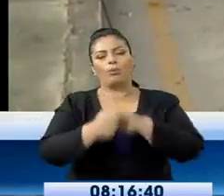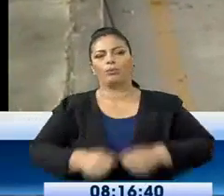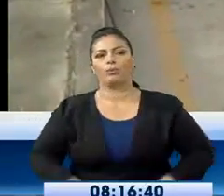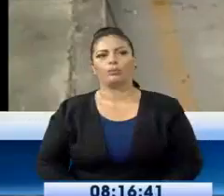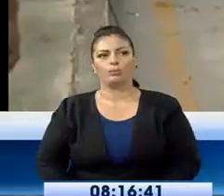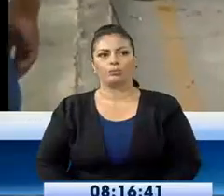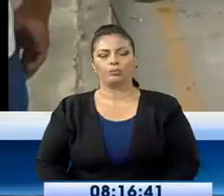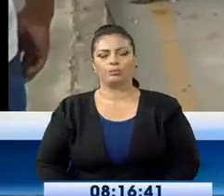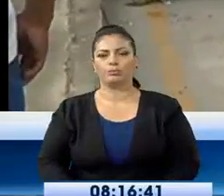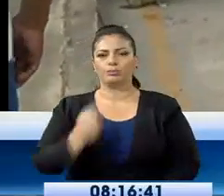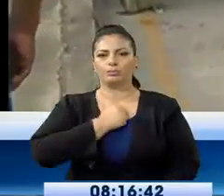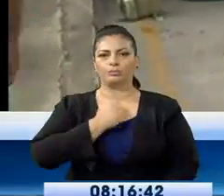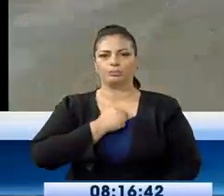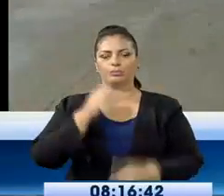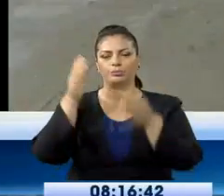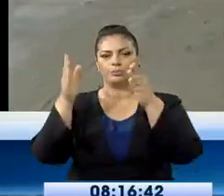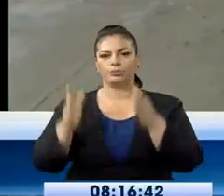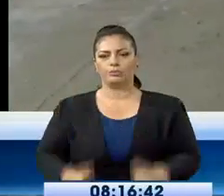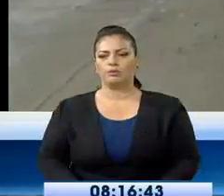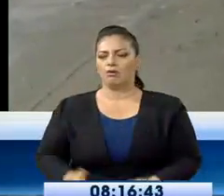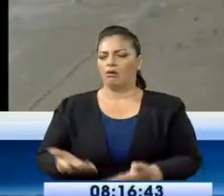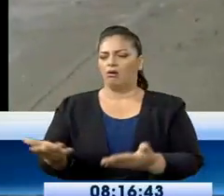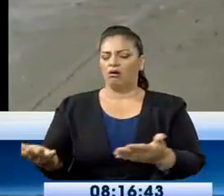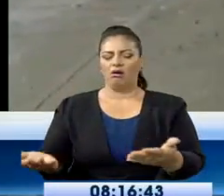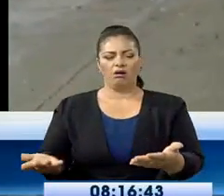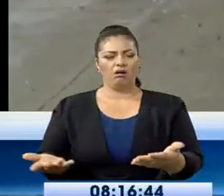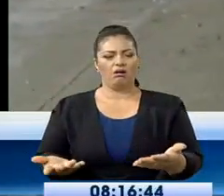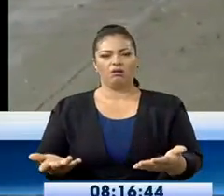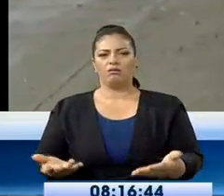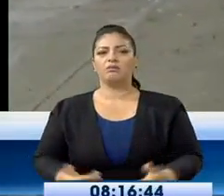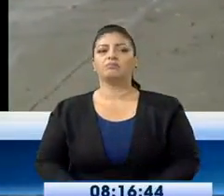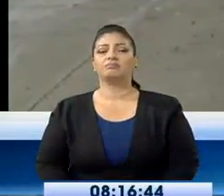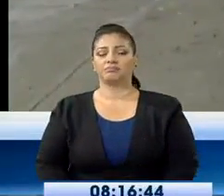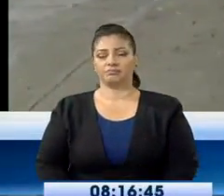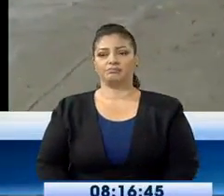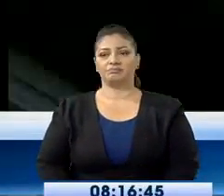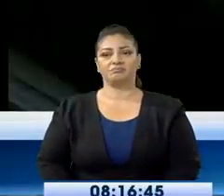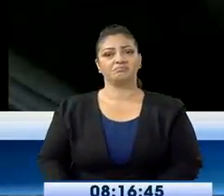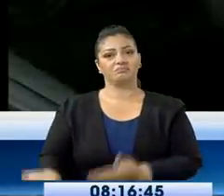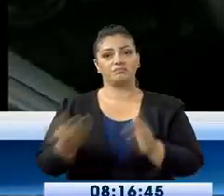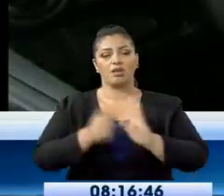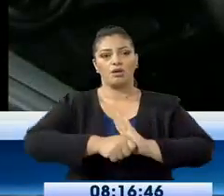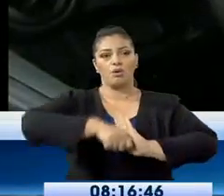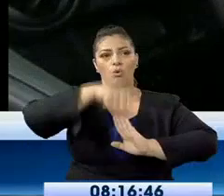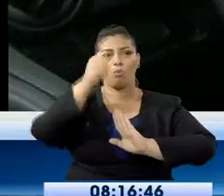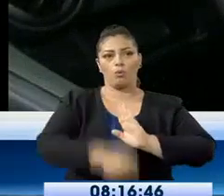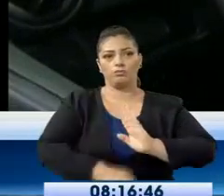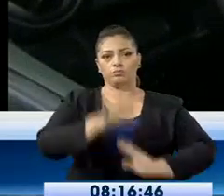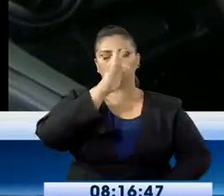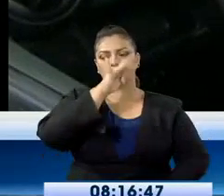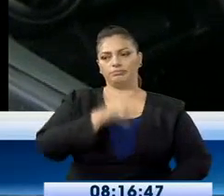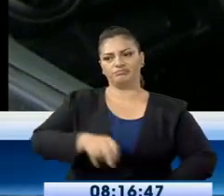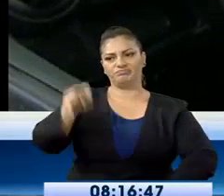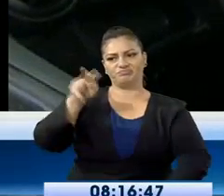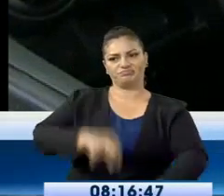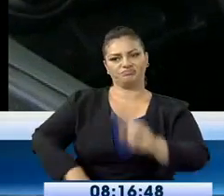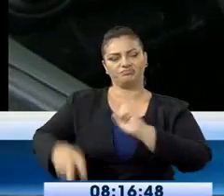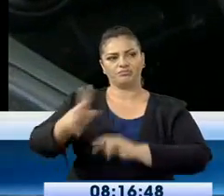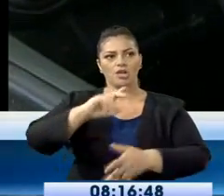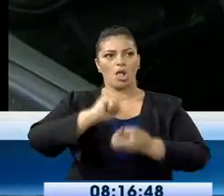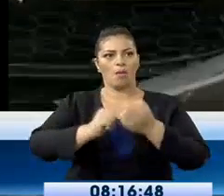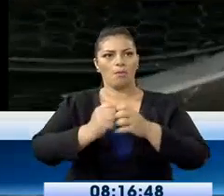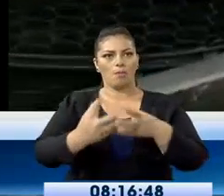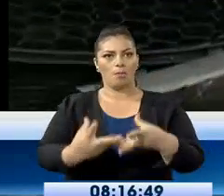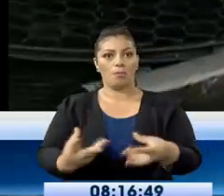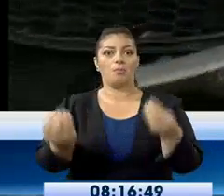propietarios de los vehículos involucrados en este segundo accidente deberán presentarse ante un juzgado de tránsito para tratar de solucionar el